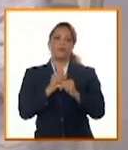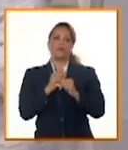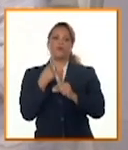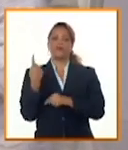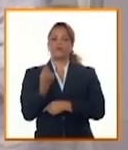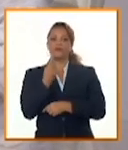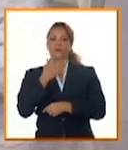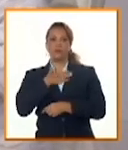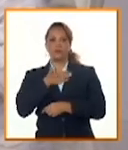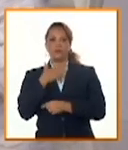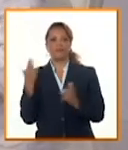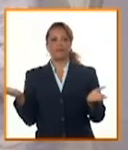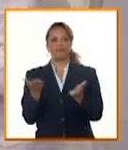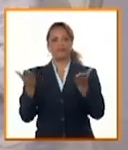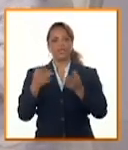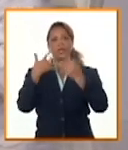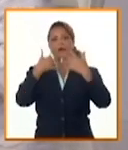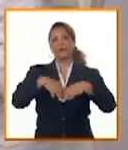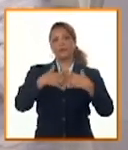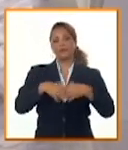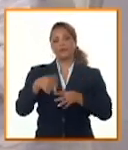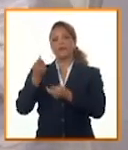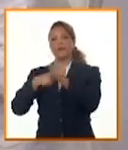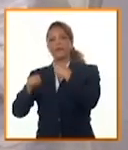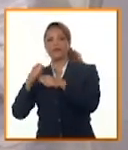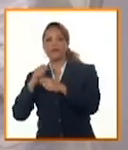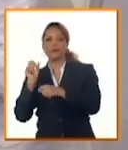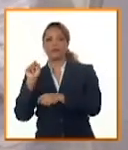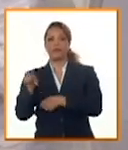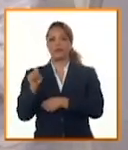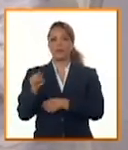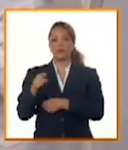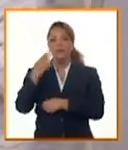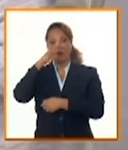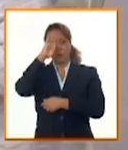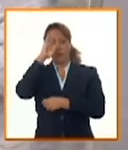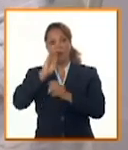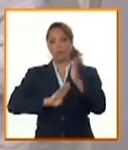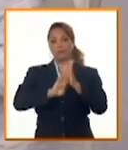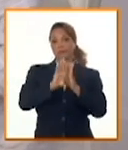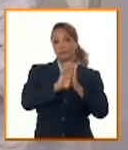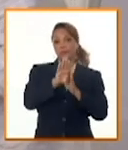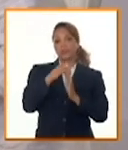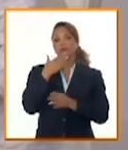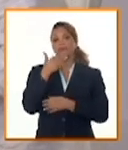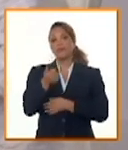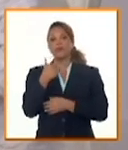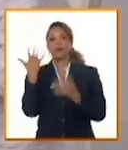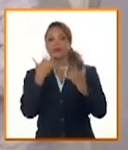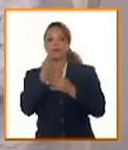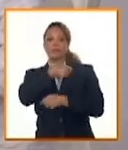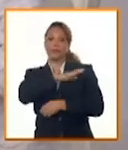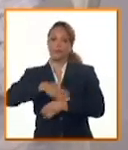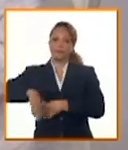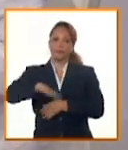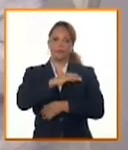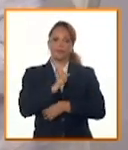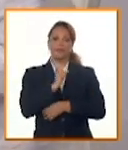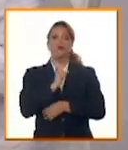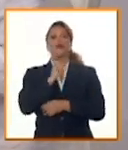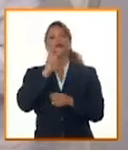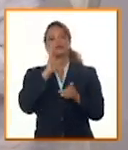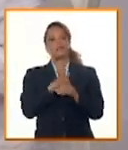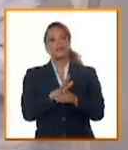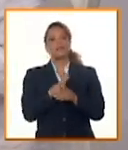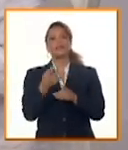estimular la producción las exportaciones y el país se va desarrollando y el beneficio entonces para toda la población a partir